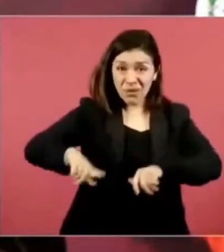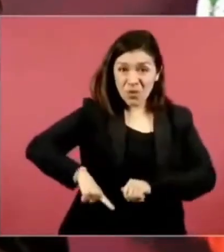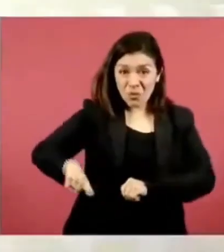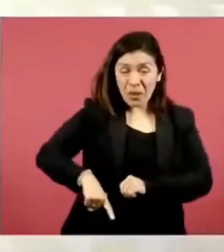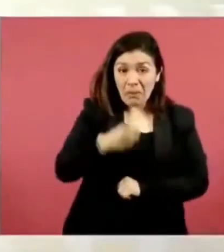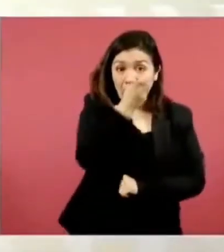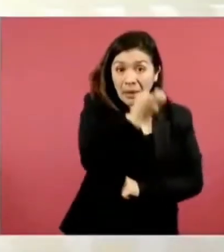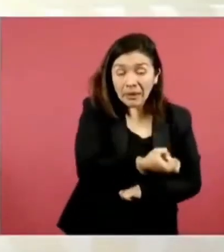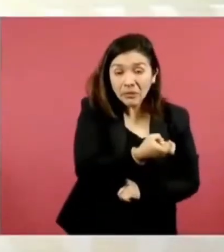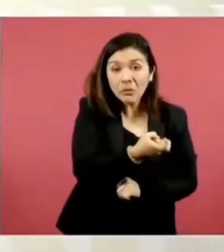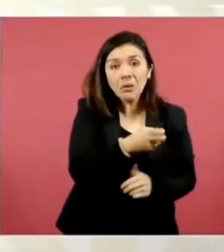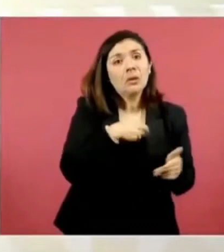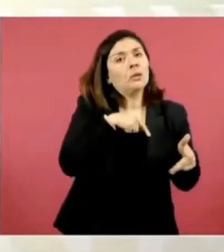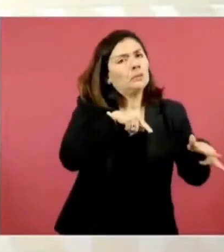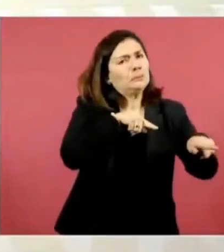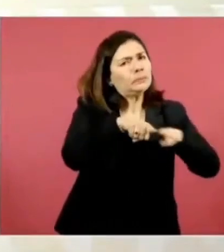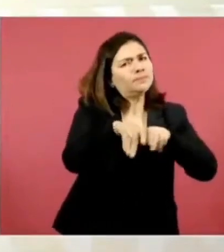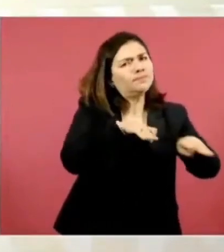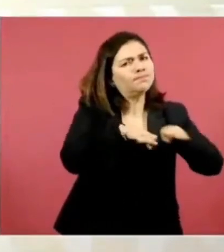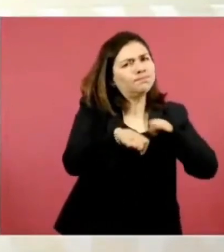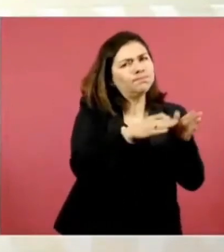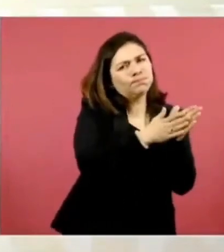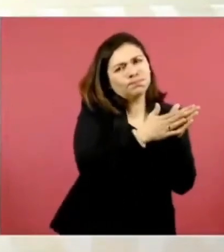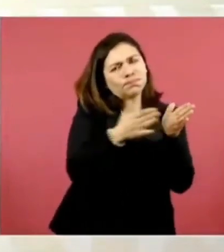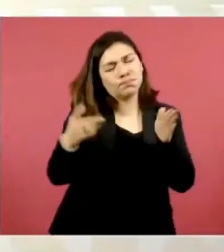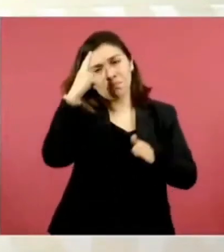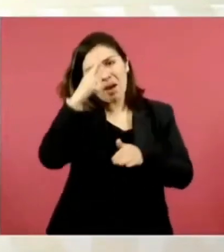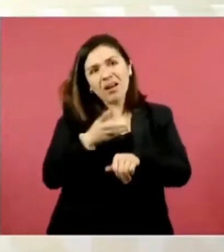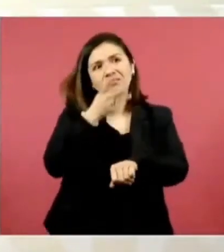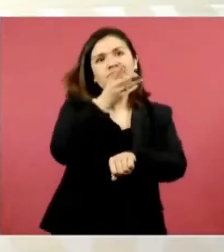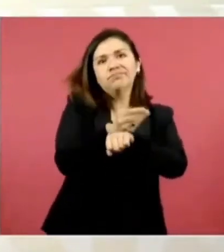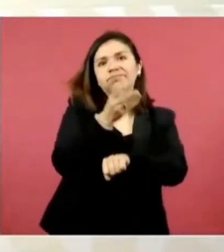empezamos a fortalecer